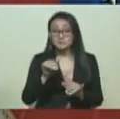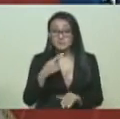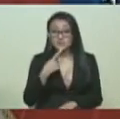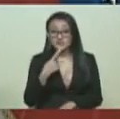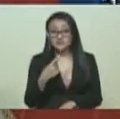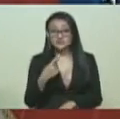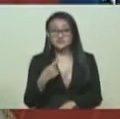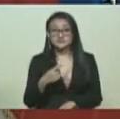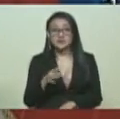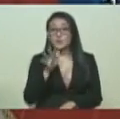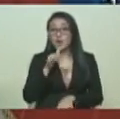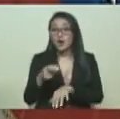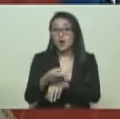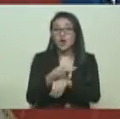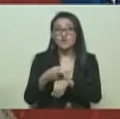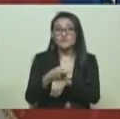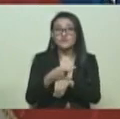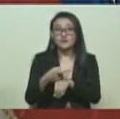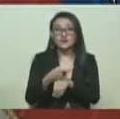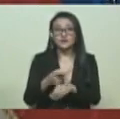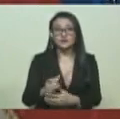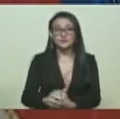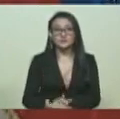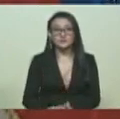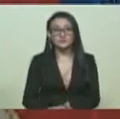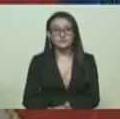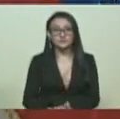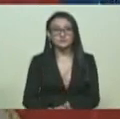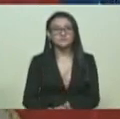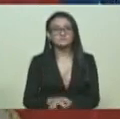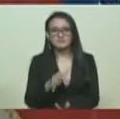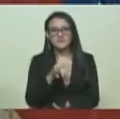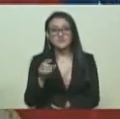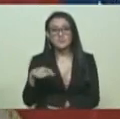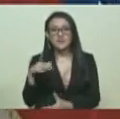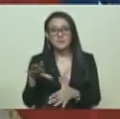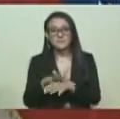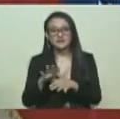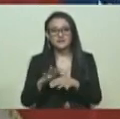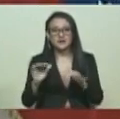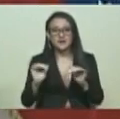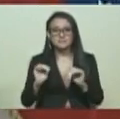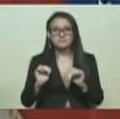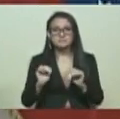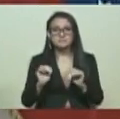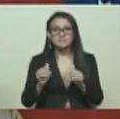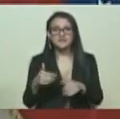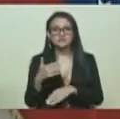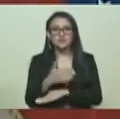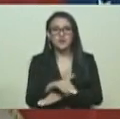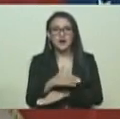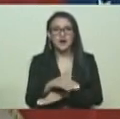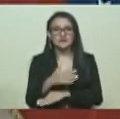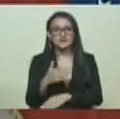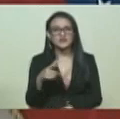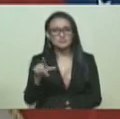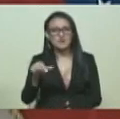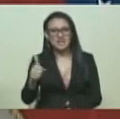lo reseñan. Y aquí le pone, perfecto, mañana martes comienzo de calle, hermano. ¿Qué te